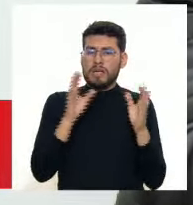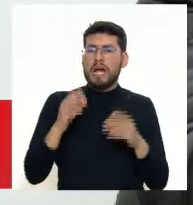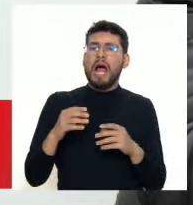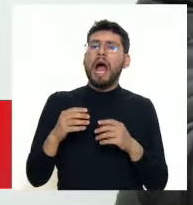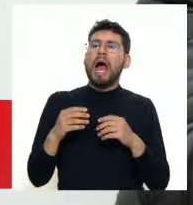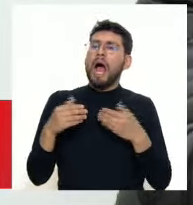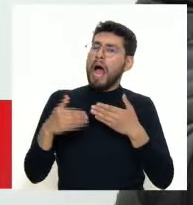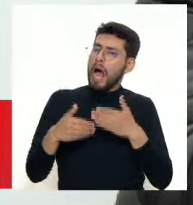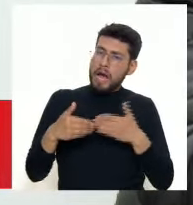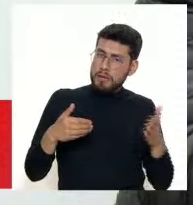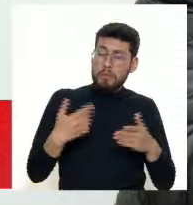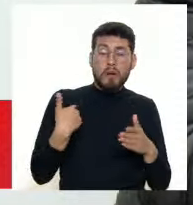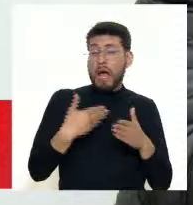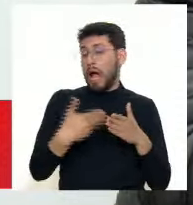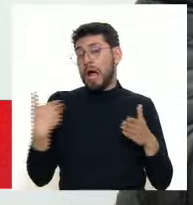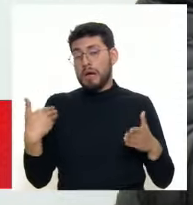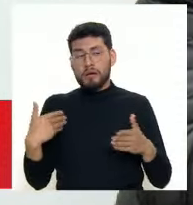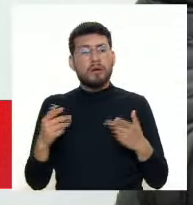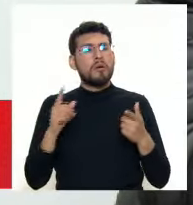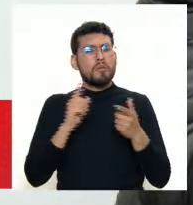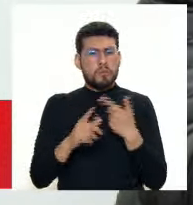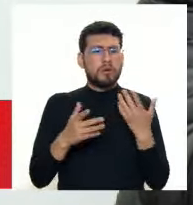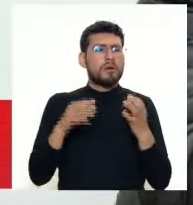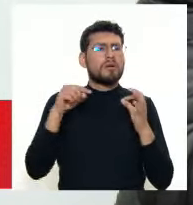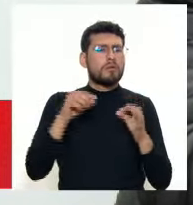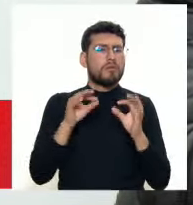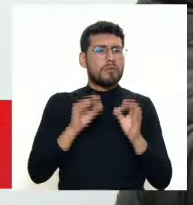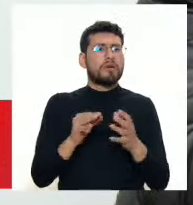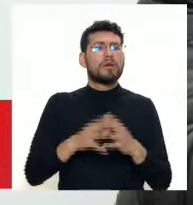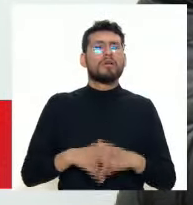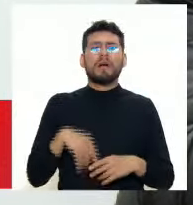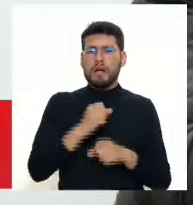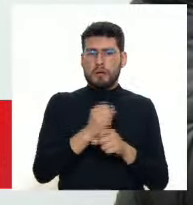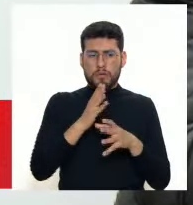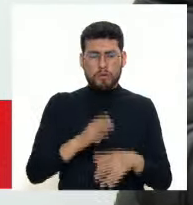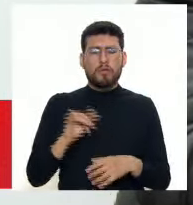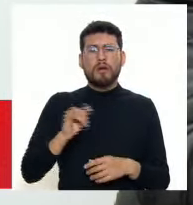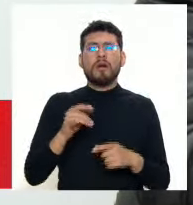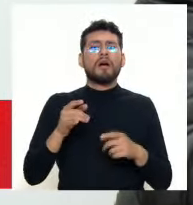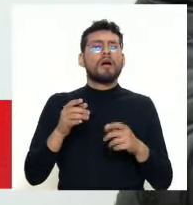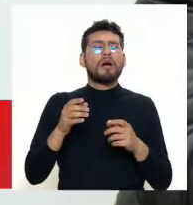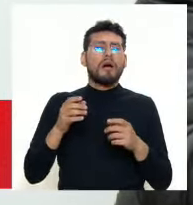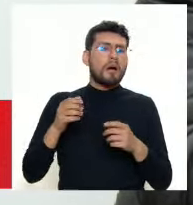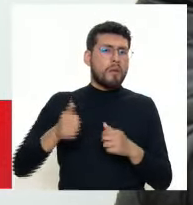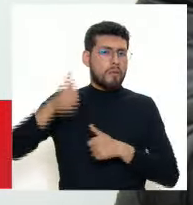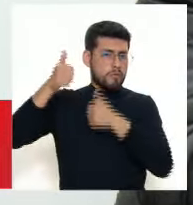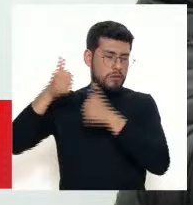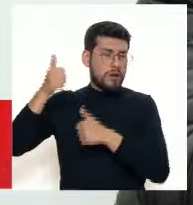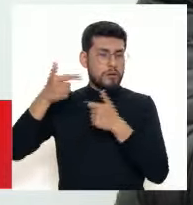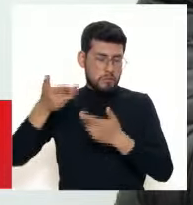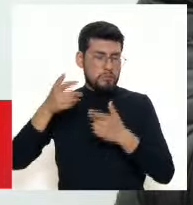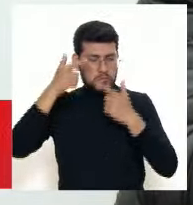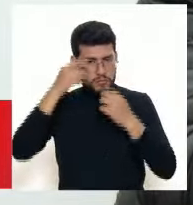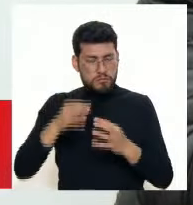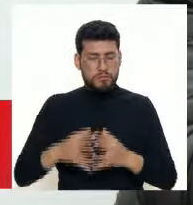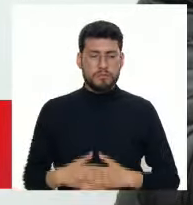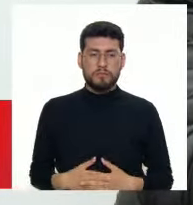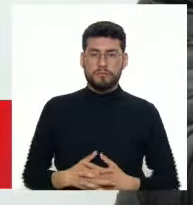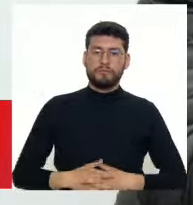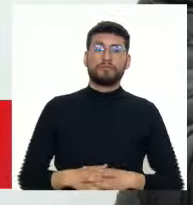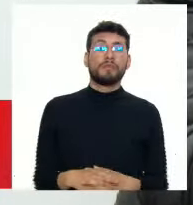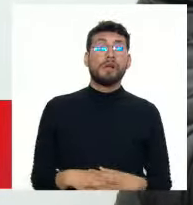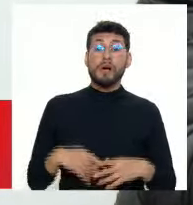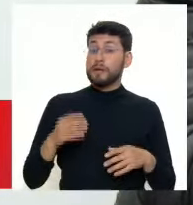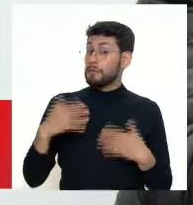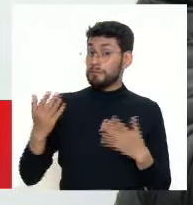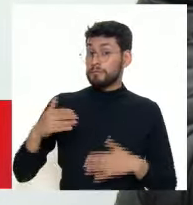hábiles. Puede ser antes, pero ese es el plazo que tanto trabajadores como empleadores han decidido. De manera que en